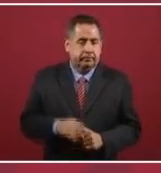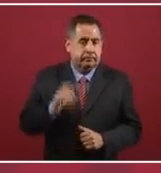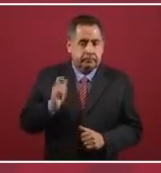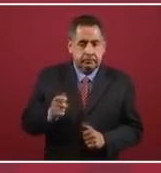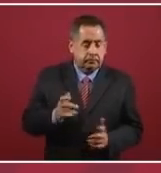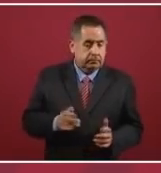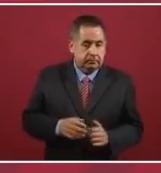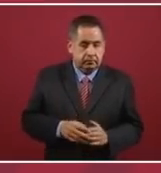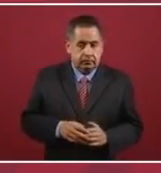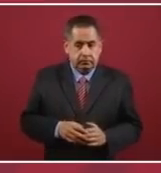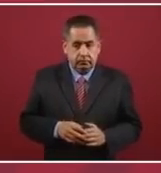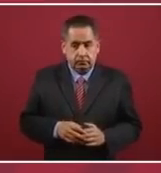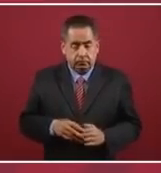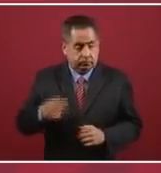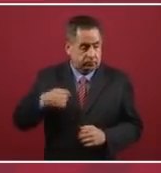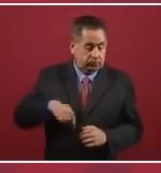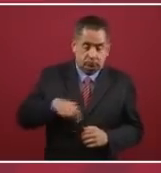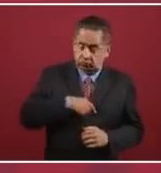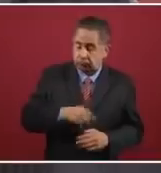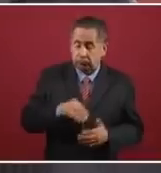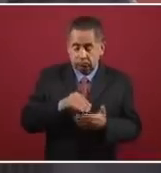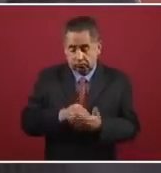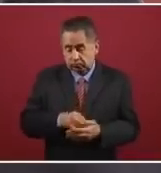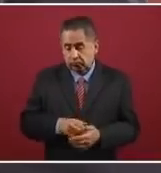de apoyar